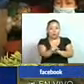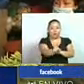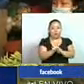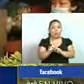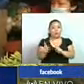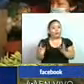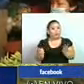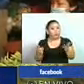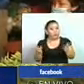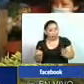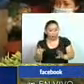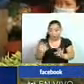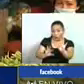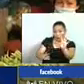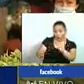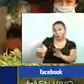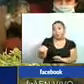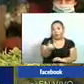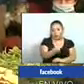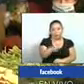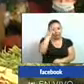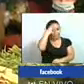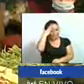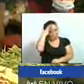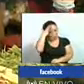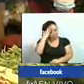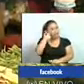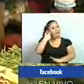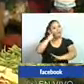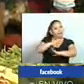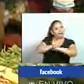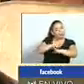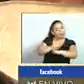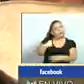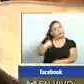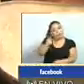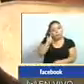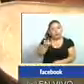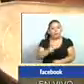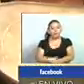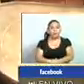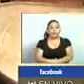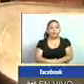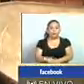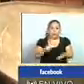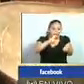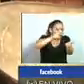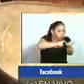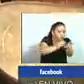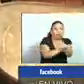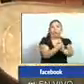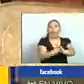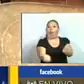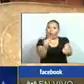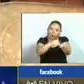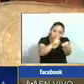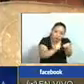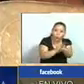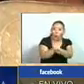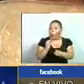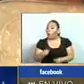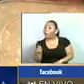porque hay bastante gente que sí toma sus medidas, porque uno lo ve. Estarlos echando alcohol gel a cada momento de